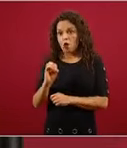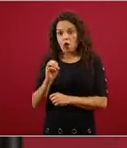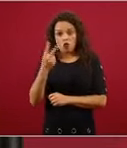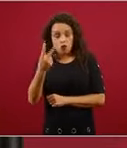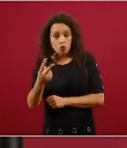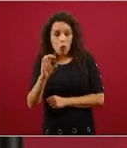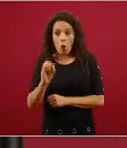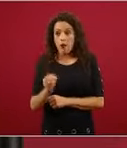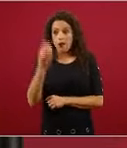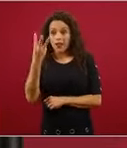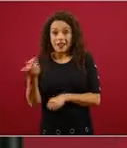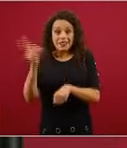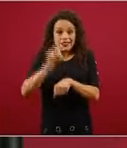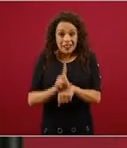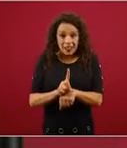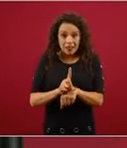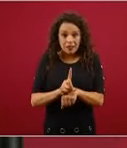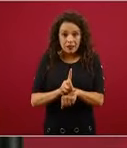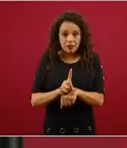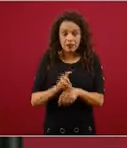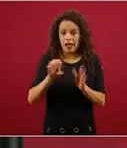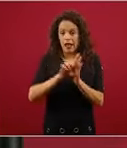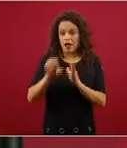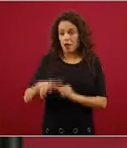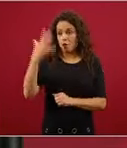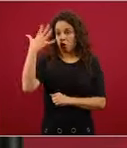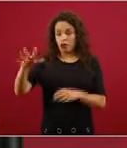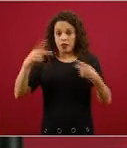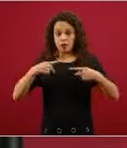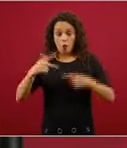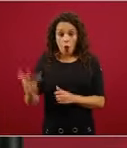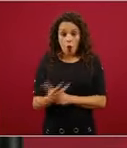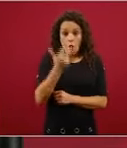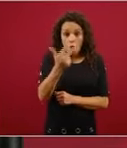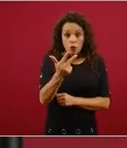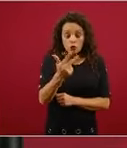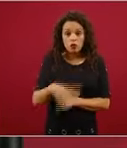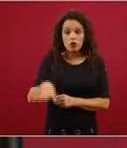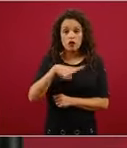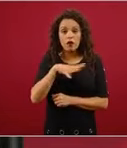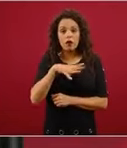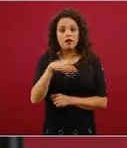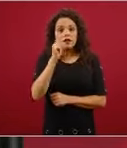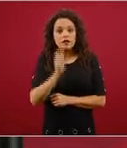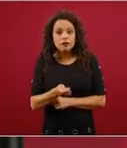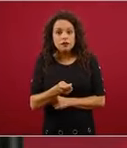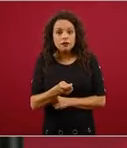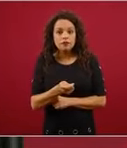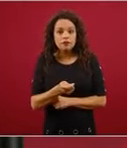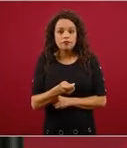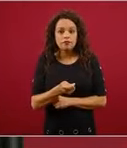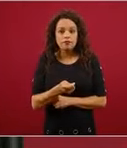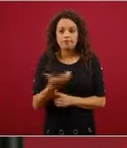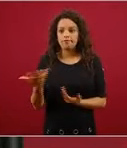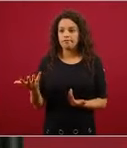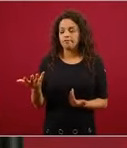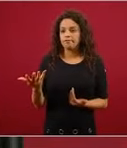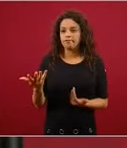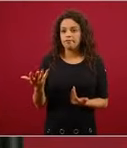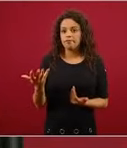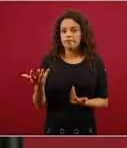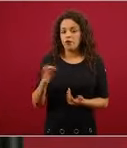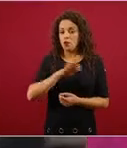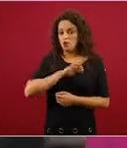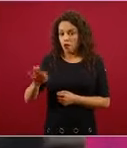de las personas enfermas, 8 de cada 10, tengan la mayor probabilidad de tener una enfermedad que se autolimite y se